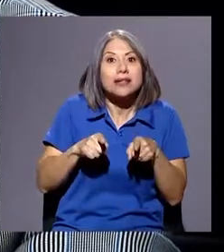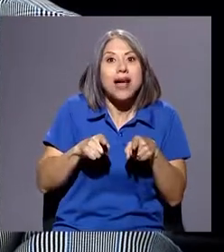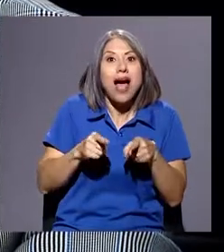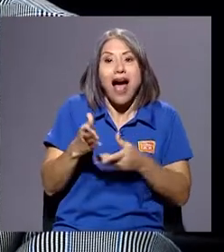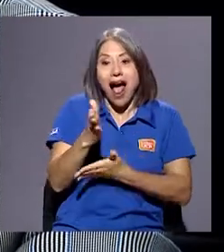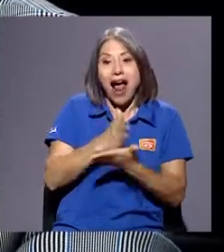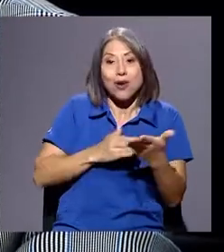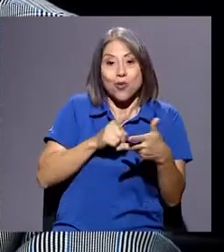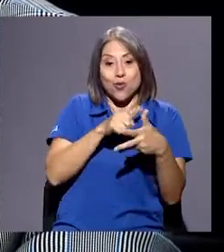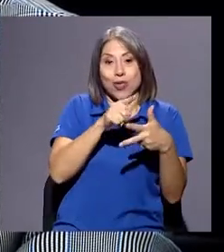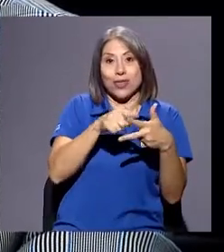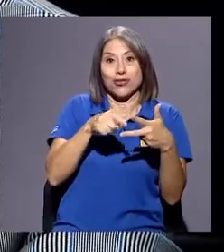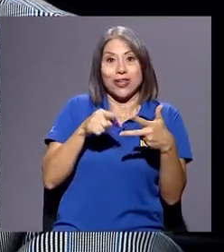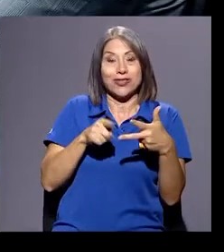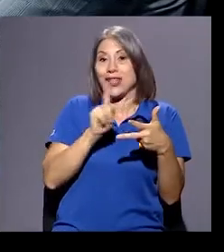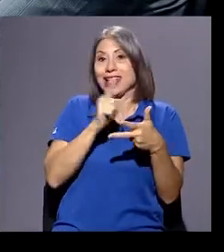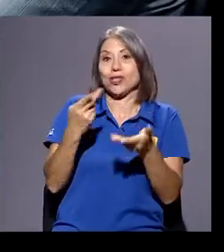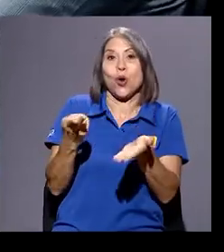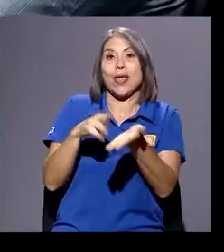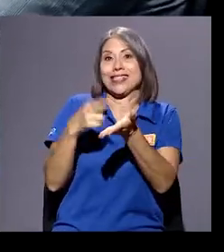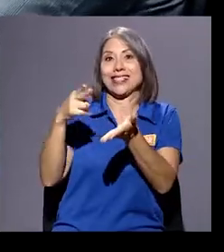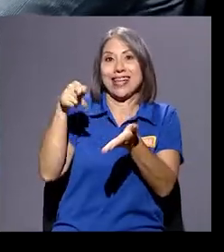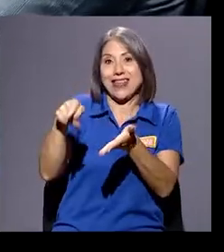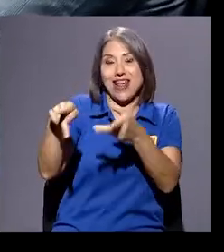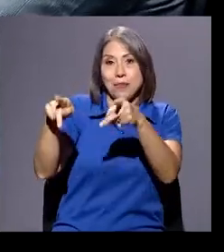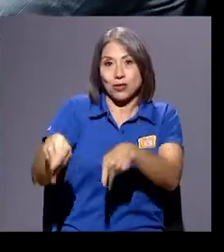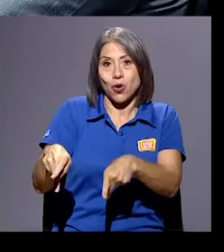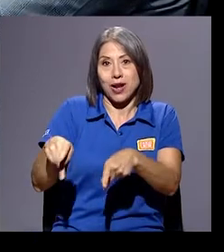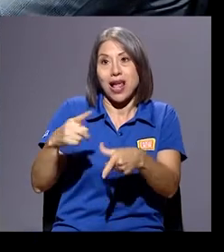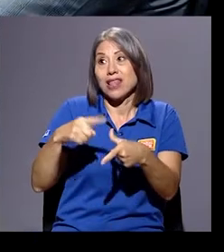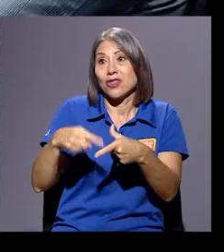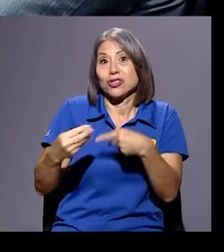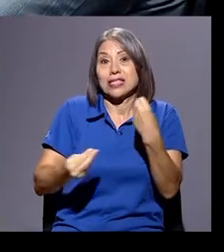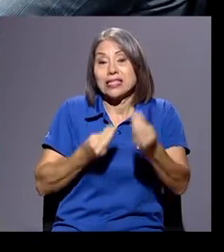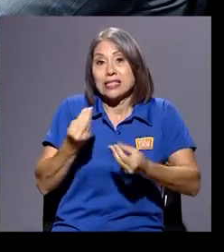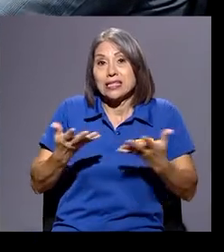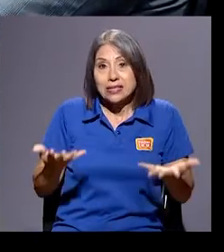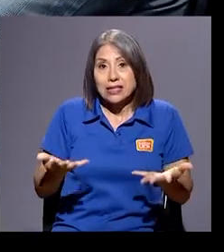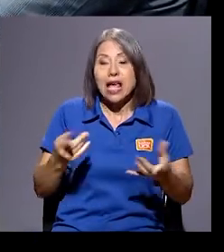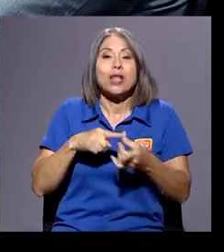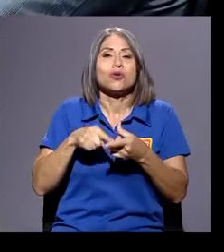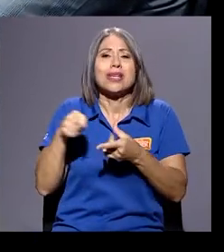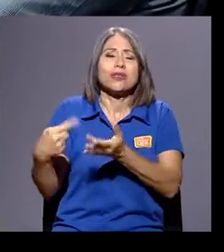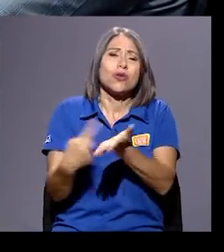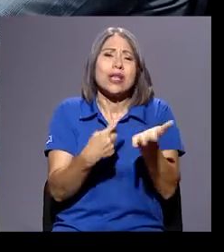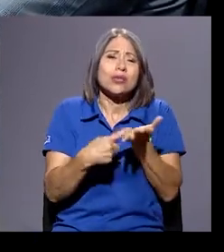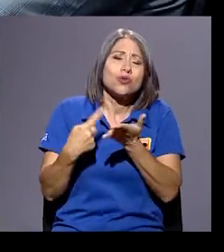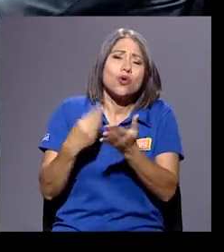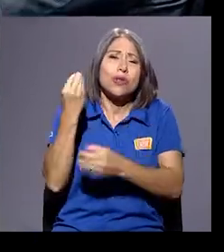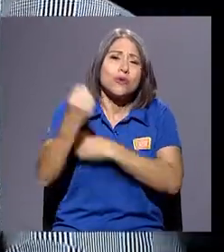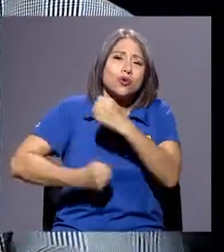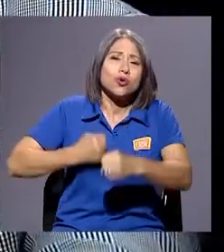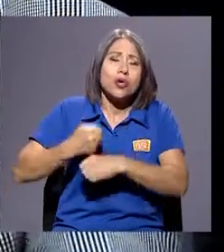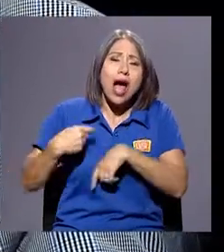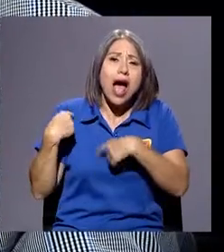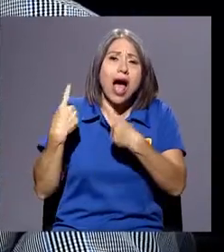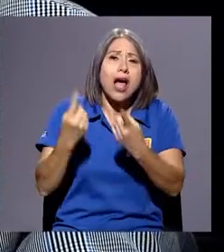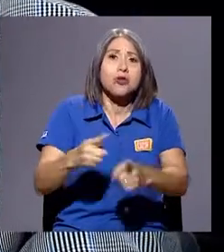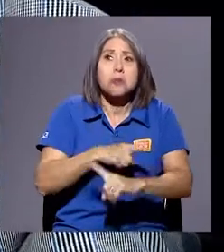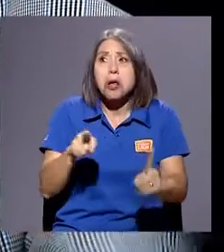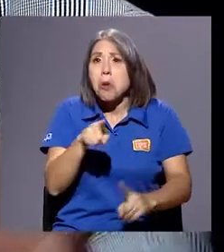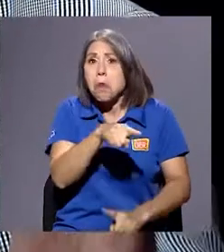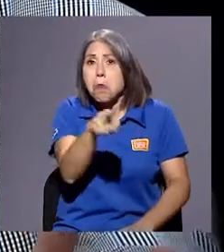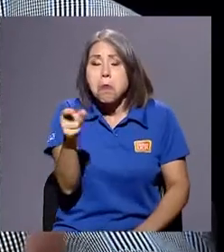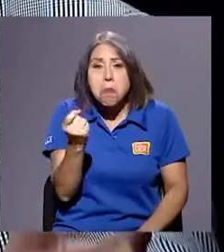economía. Qué buen punto y una potente crítica. Y eso lo tenemos de años, y es una discusión que hemos tenido de años y nadie nos comprende. Ahora se está